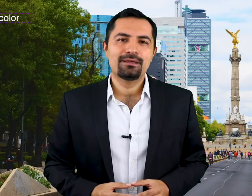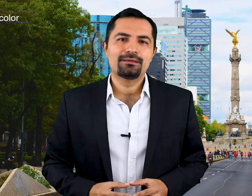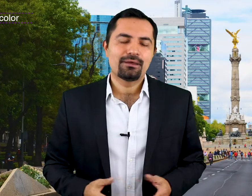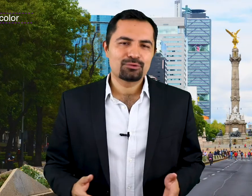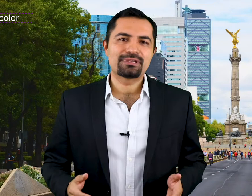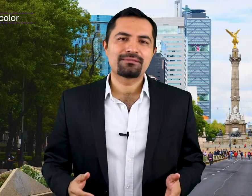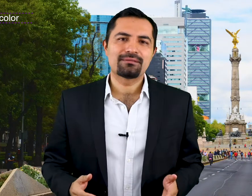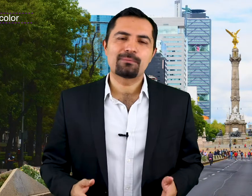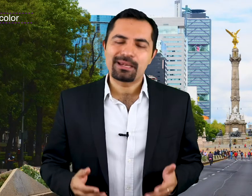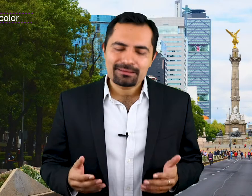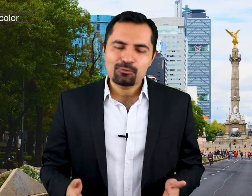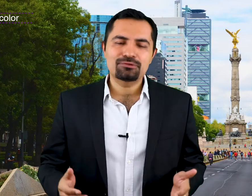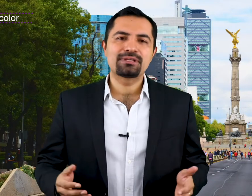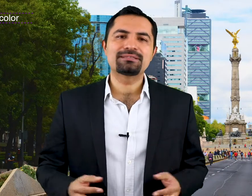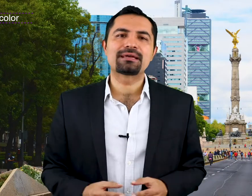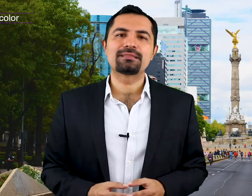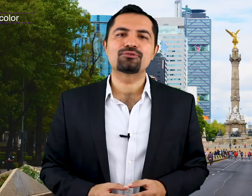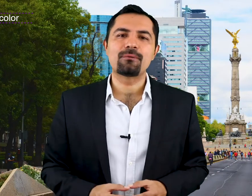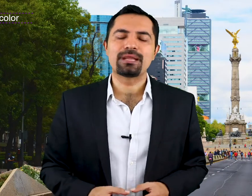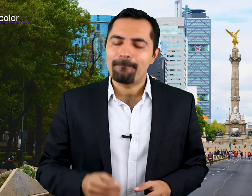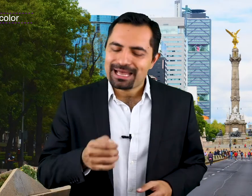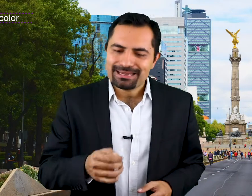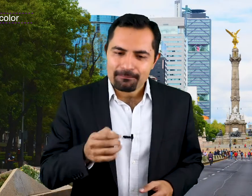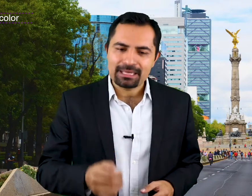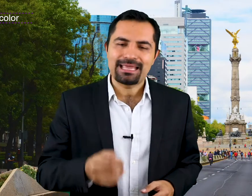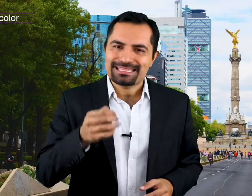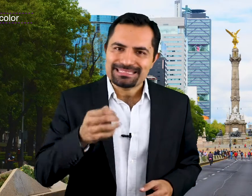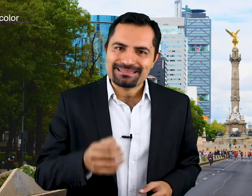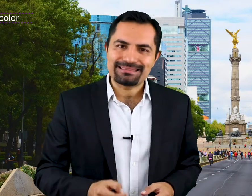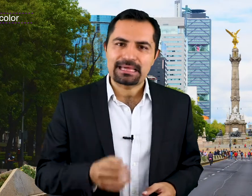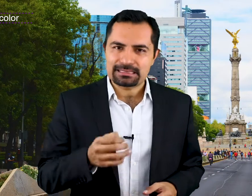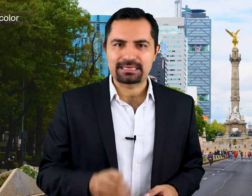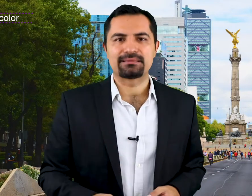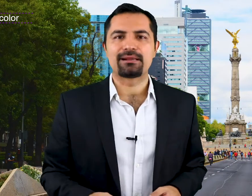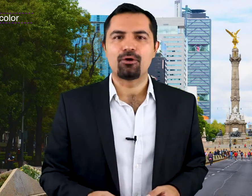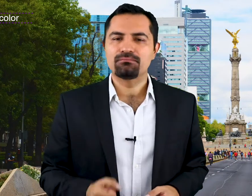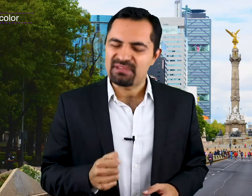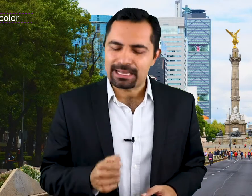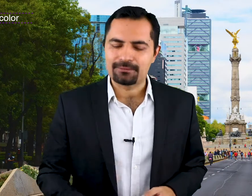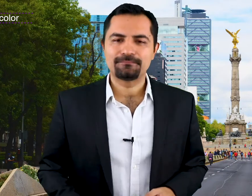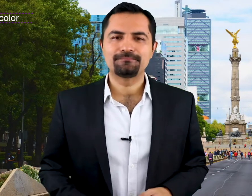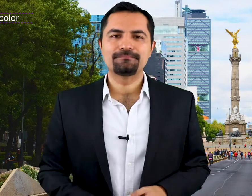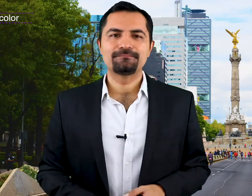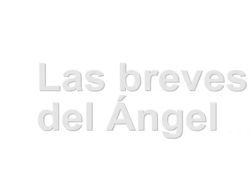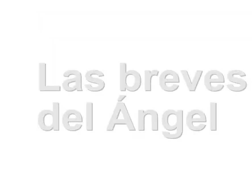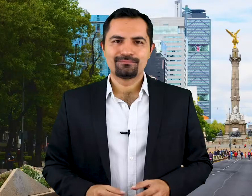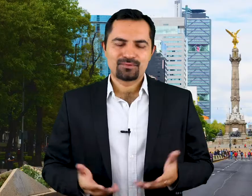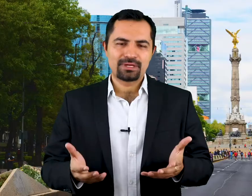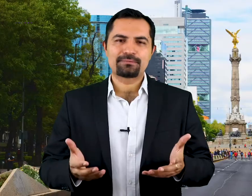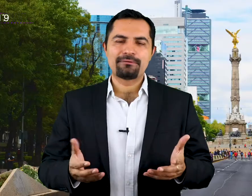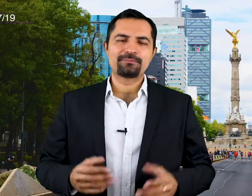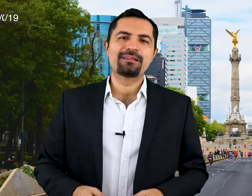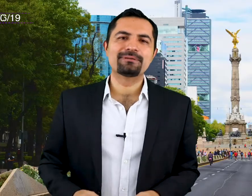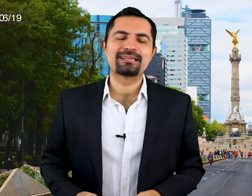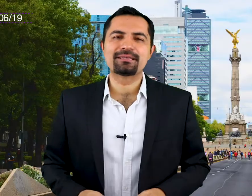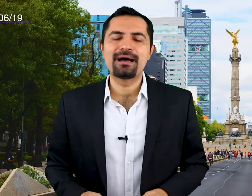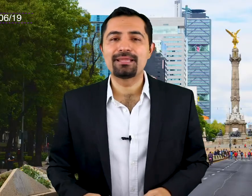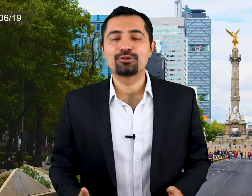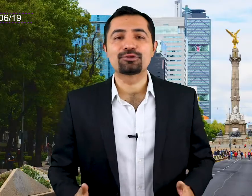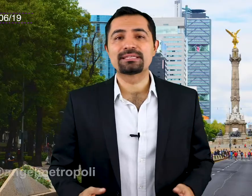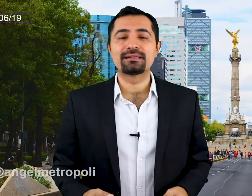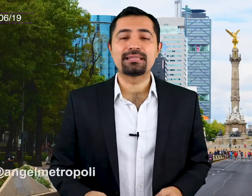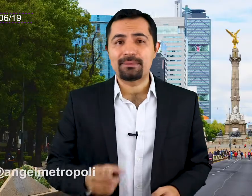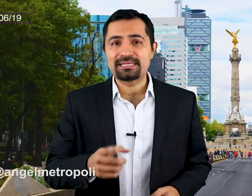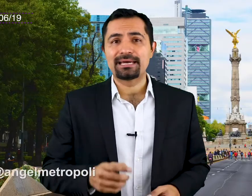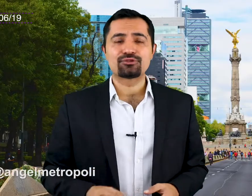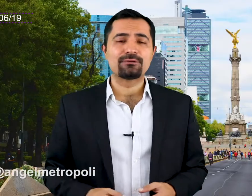Austral. Ya ve usted, el planeta aún nos tiene secretos, hombre. Vale la pena intentar rescatarlo. Venga. Son las breves para empezar semana.